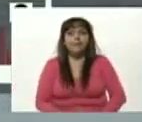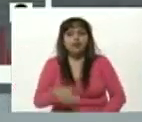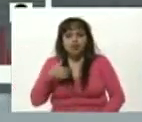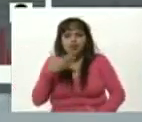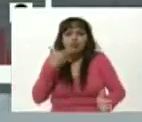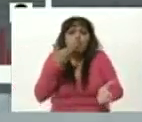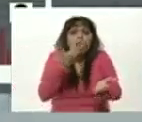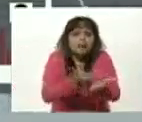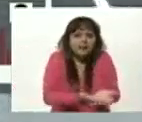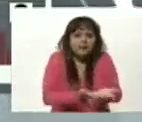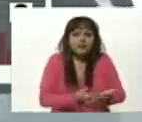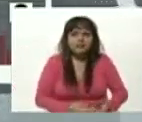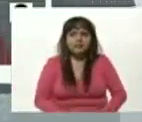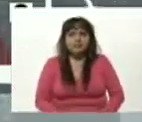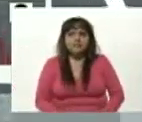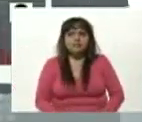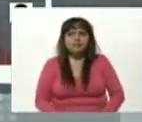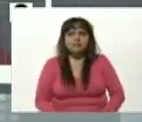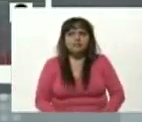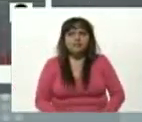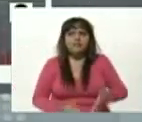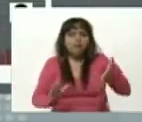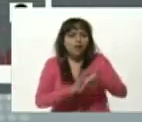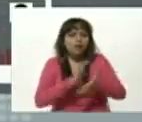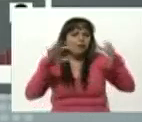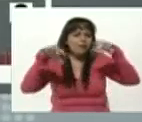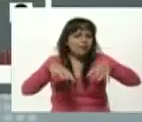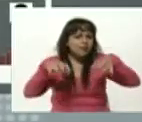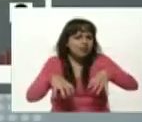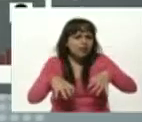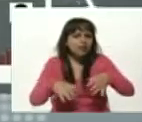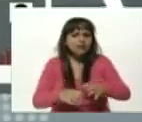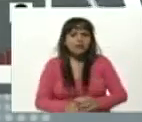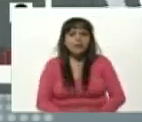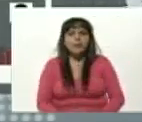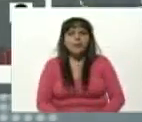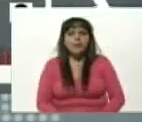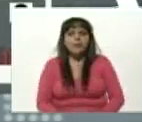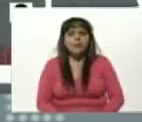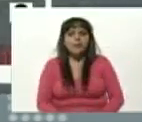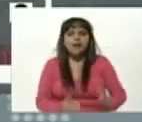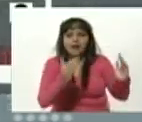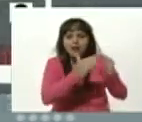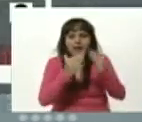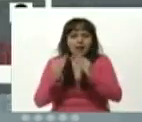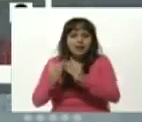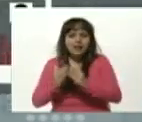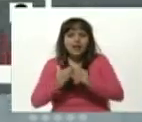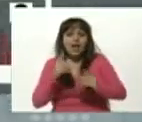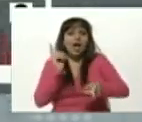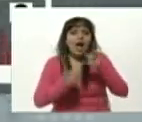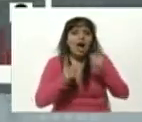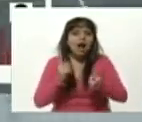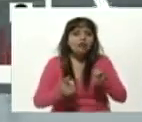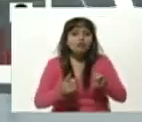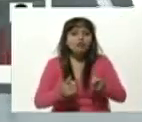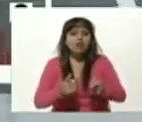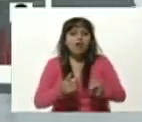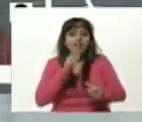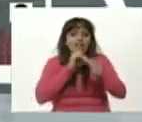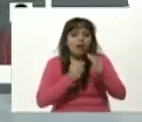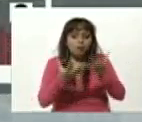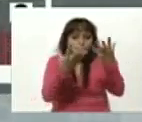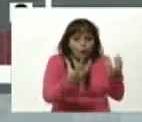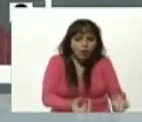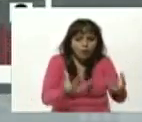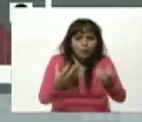solicitar, sobre todo en materia de vivienda, presidente, y en algunos drenajes